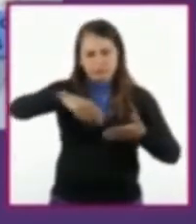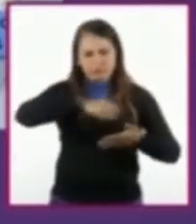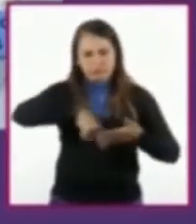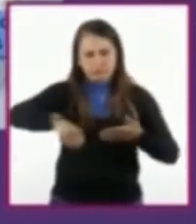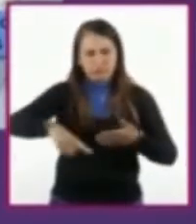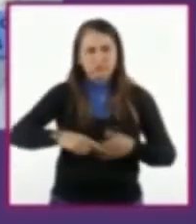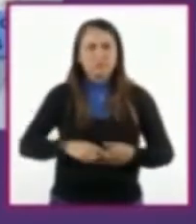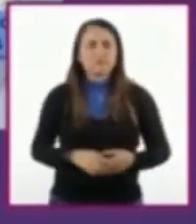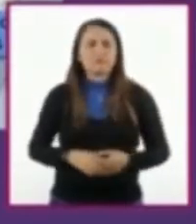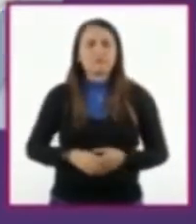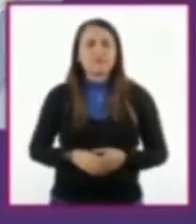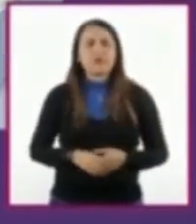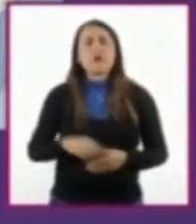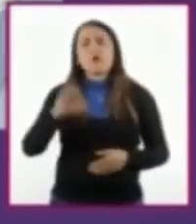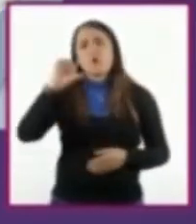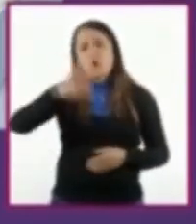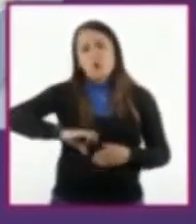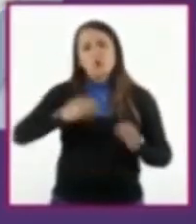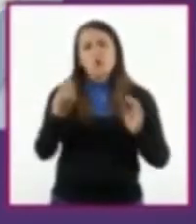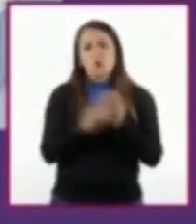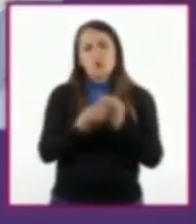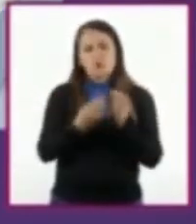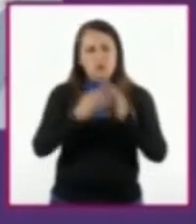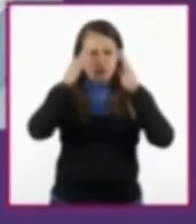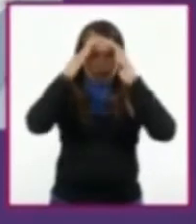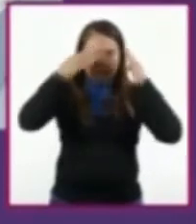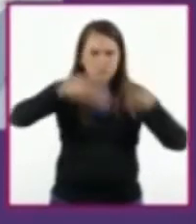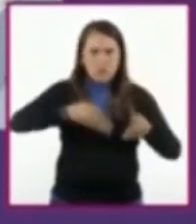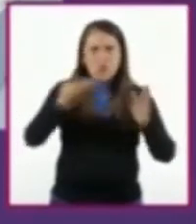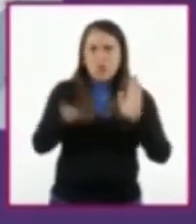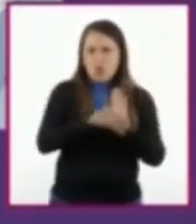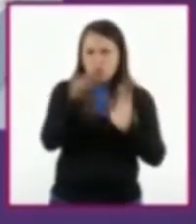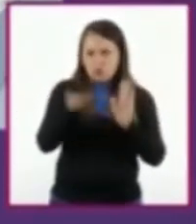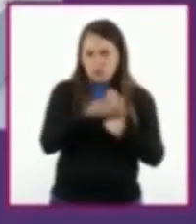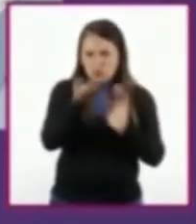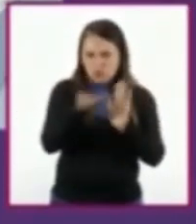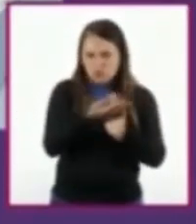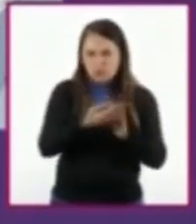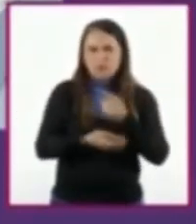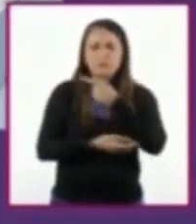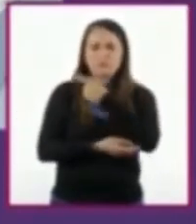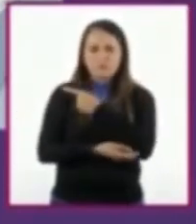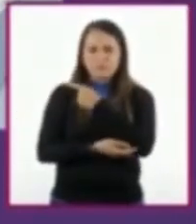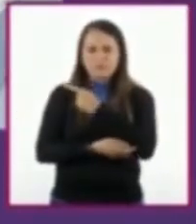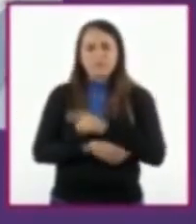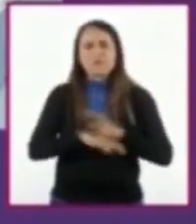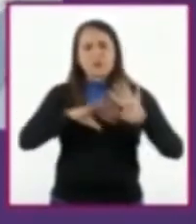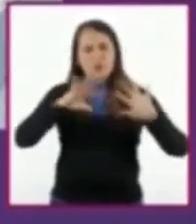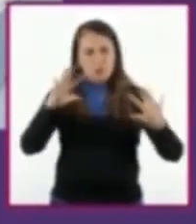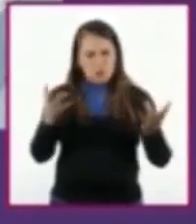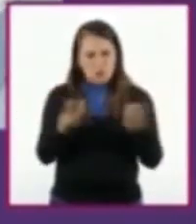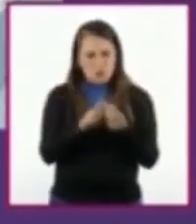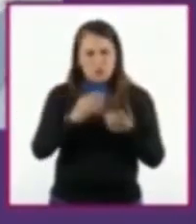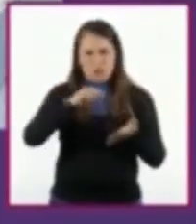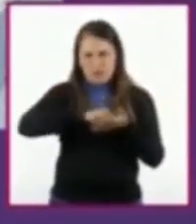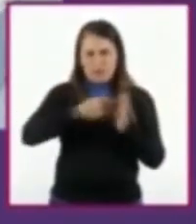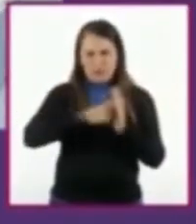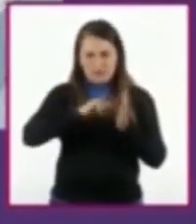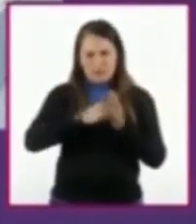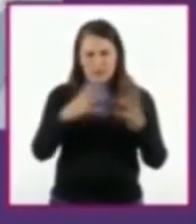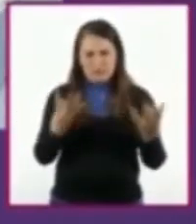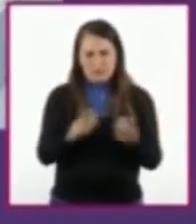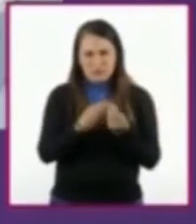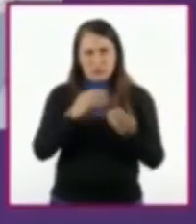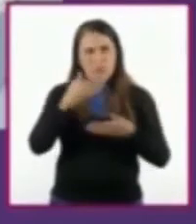esta sesión hablaremos de las tecnologías de la construcción. Las tecnologías de la construcción son un conjunto de técnicas que se aplican a